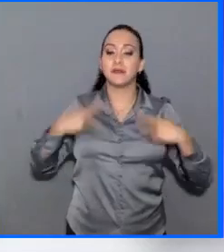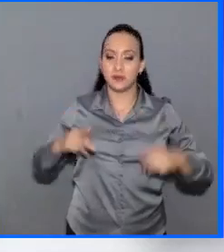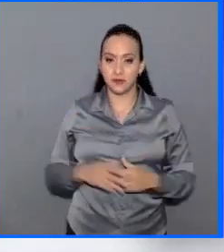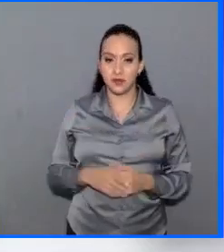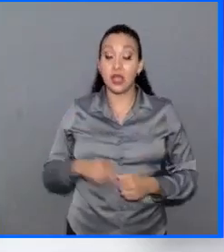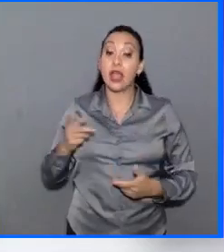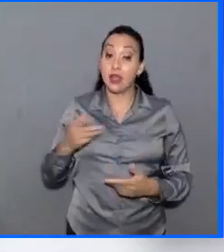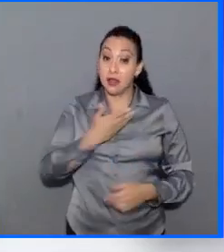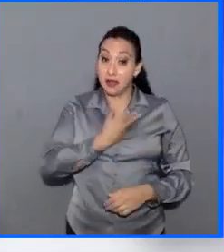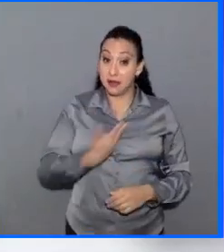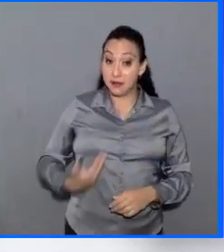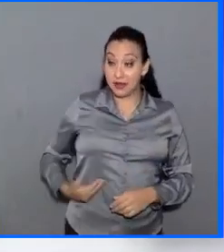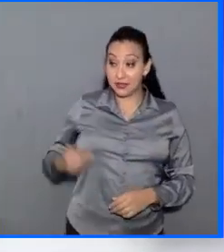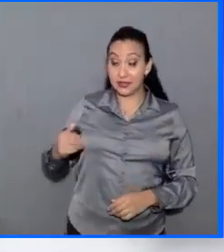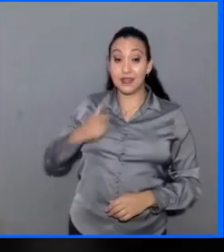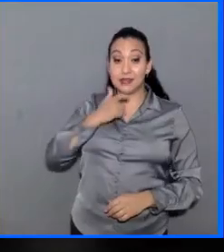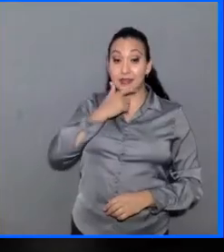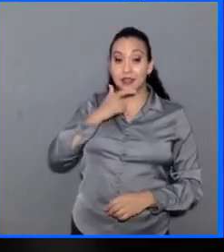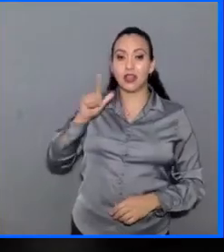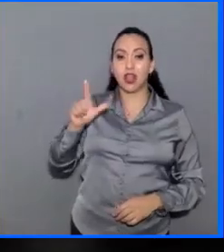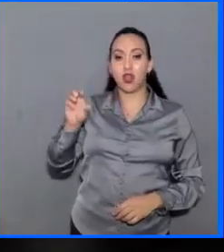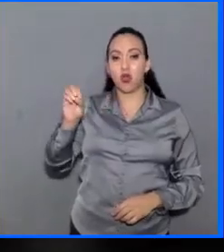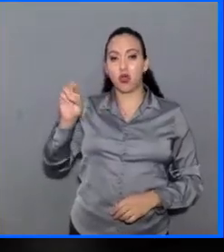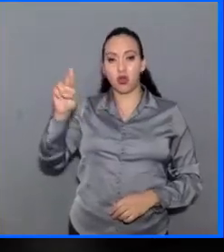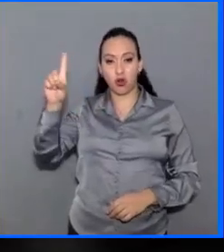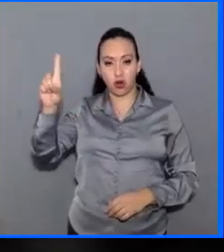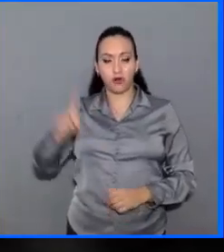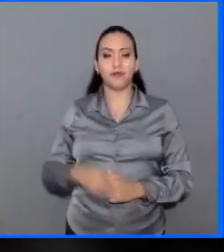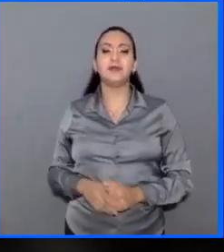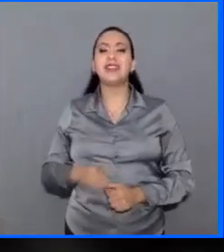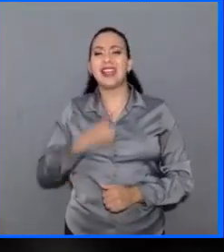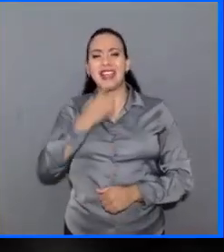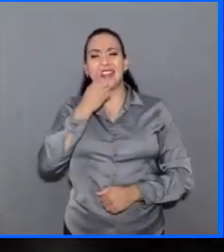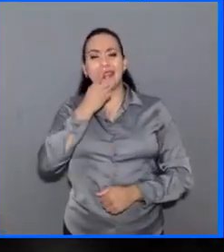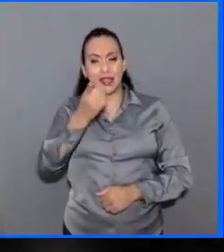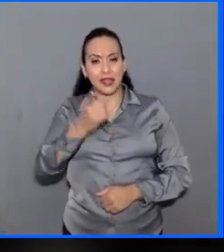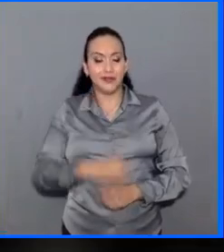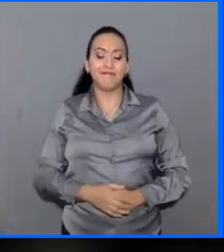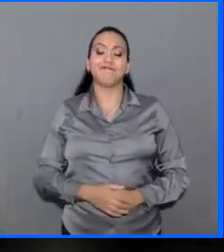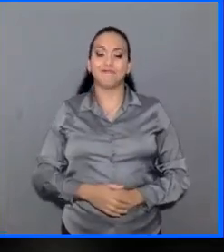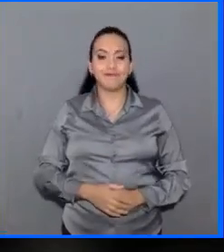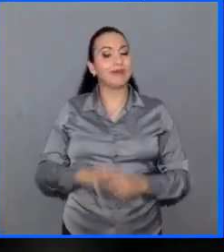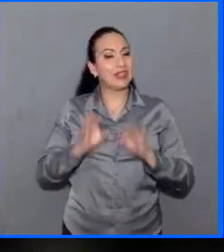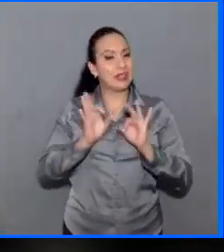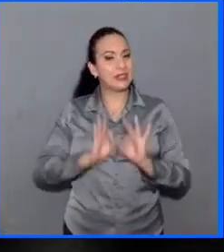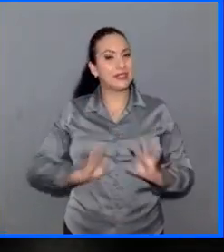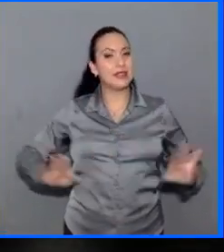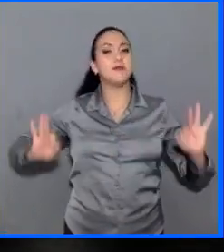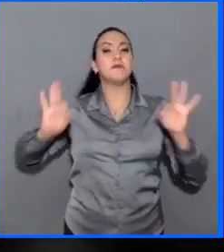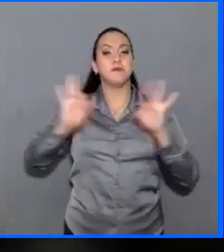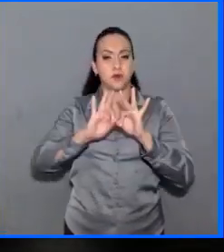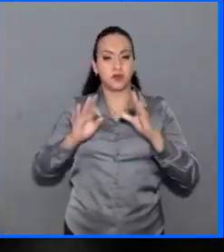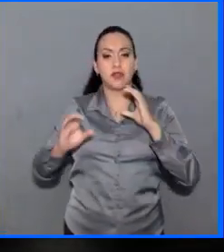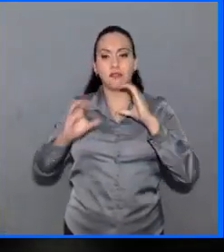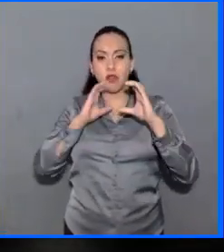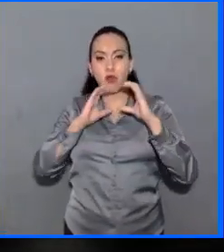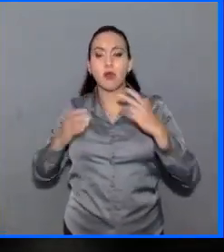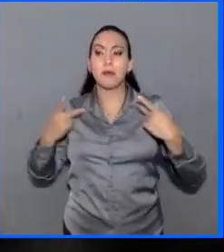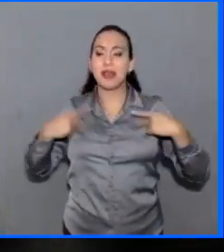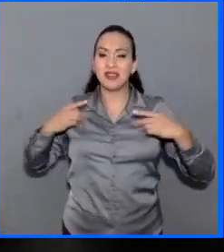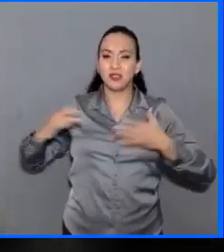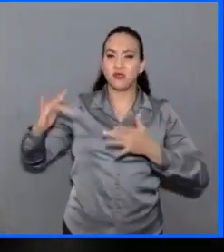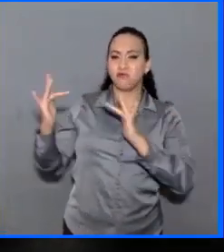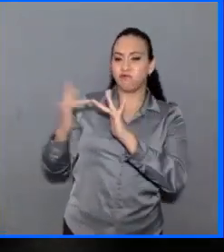Reino Unido, Lord Robert John Reid, destacó la transparencia y la importancia y la comunicación que deben tener los tribunales